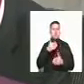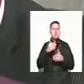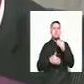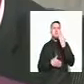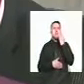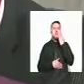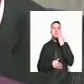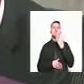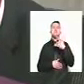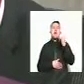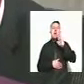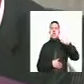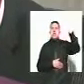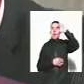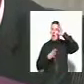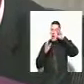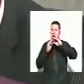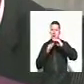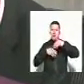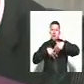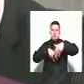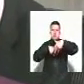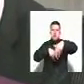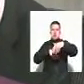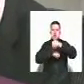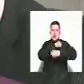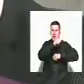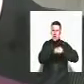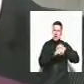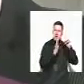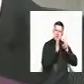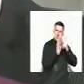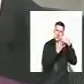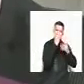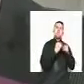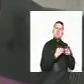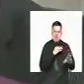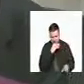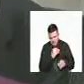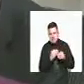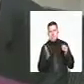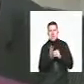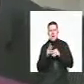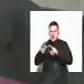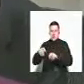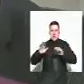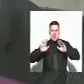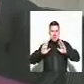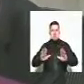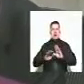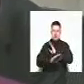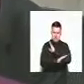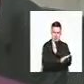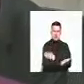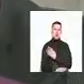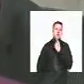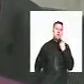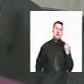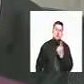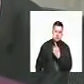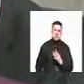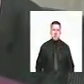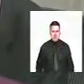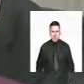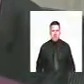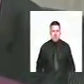inician desde cada uno de los departamentos, al igual que en el año 2013, un nuevo paro agrario se fortalece y dicho sea de